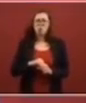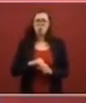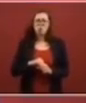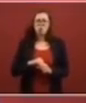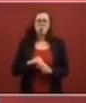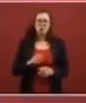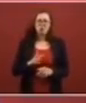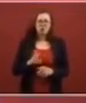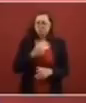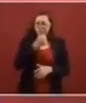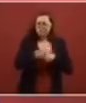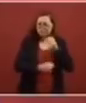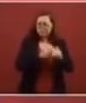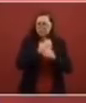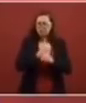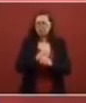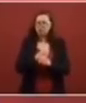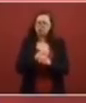anterior,